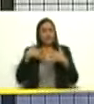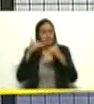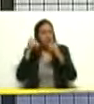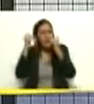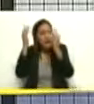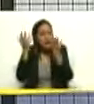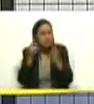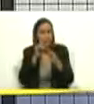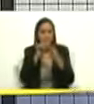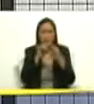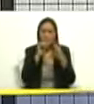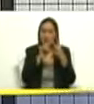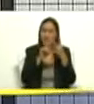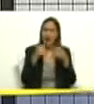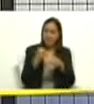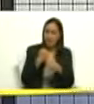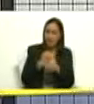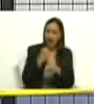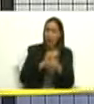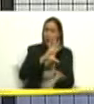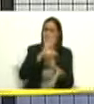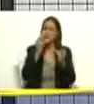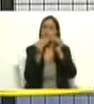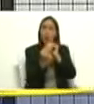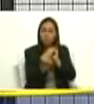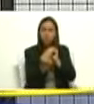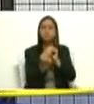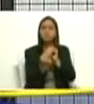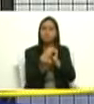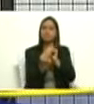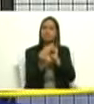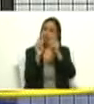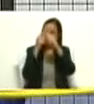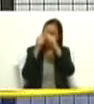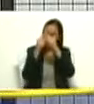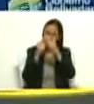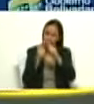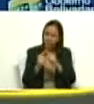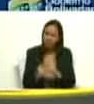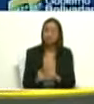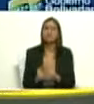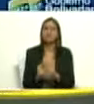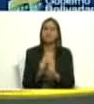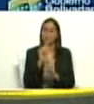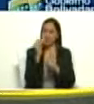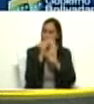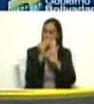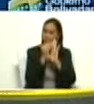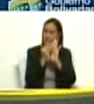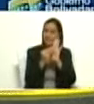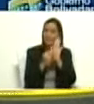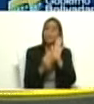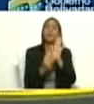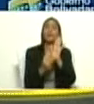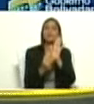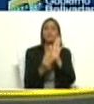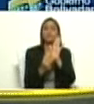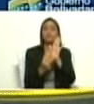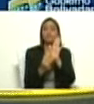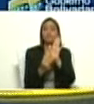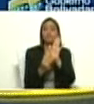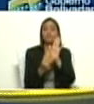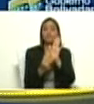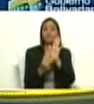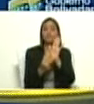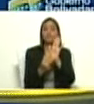tiempo y de este tiempo que la generación Dios dado fundacional de la Revolución que